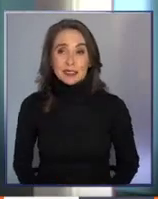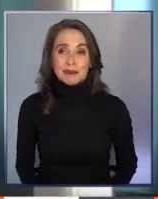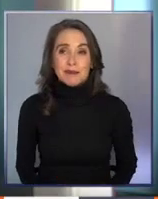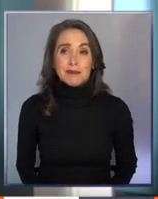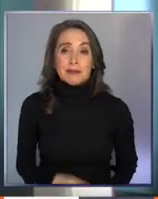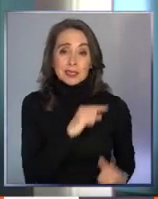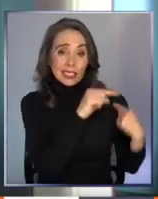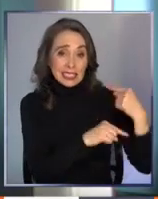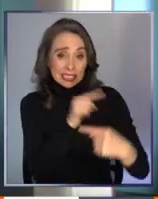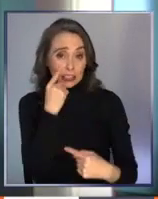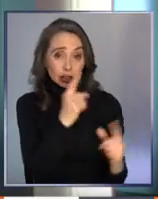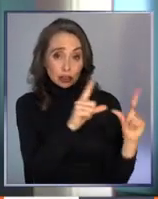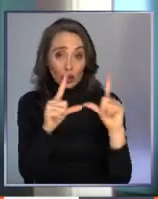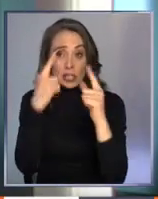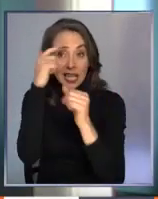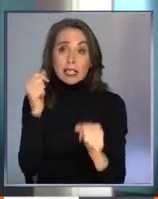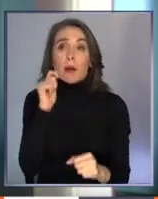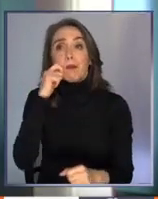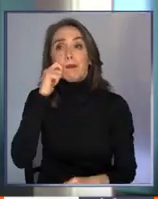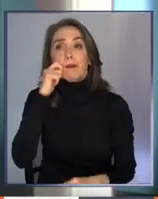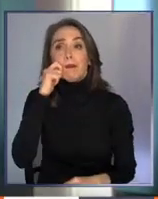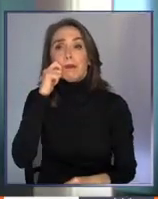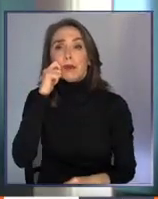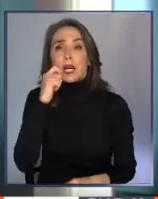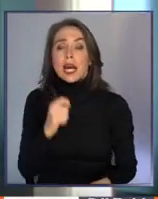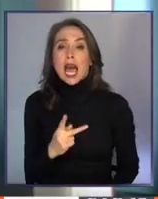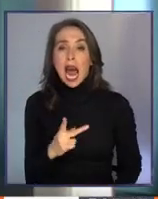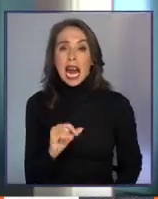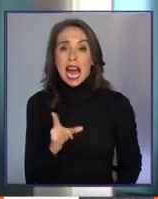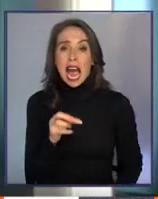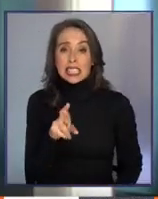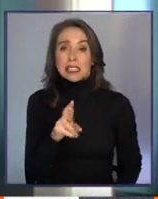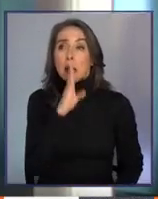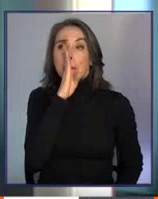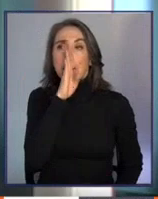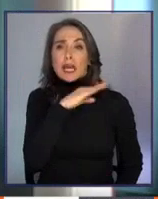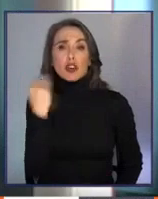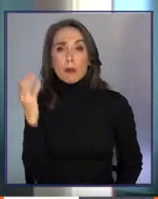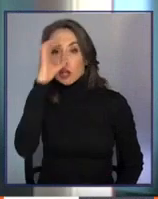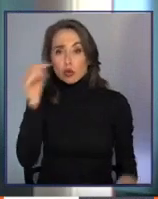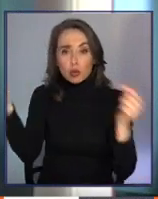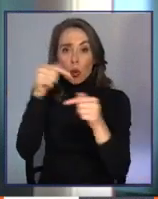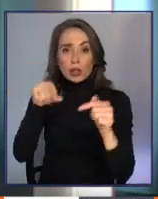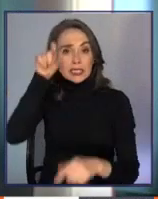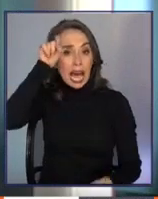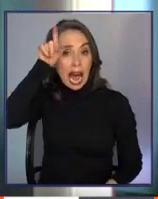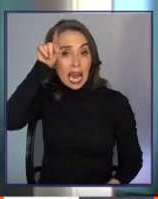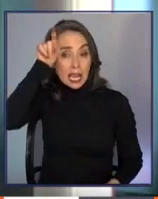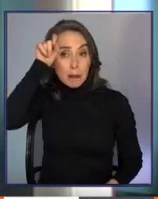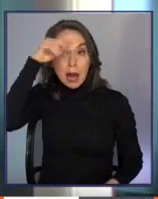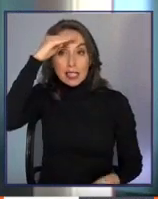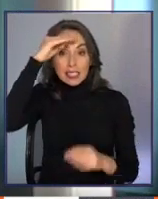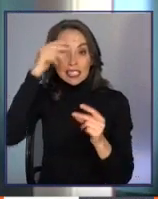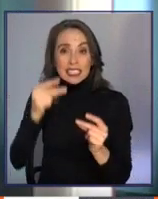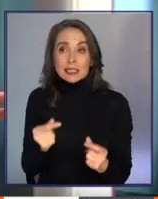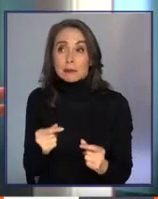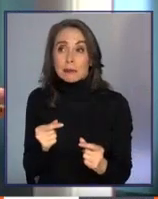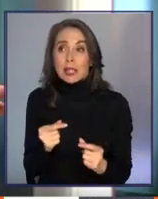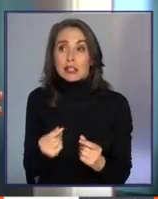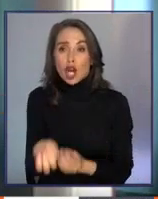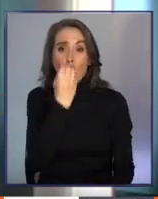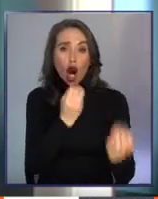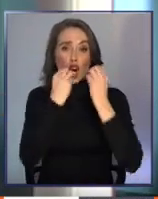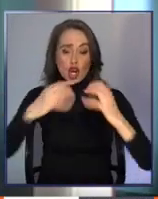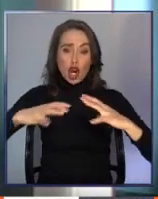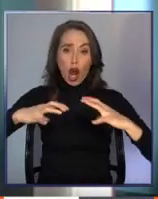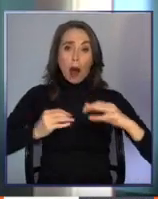Y esta historia es increíble. A él le llaman el Kaiser del perro muerto, un turista alemán que se especializó en darse grandes comilonas